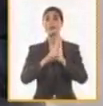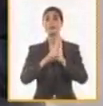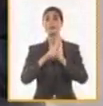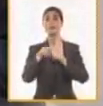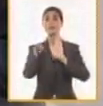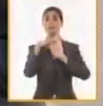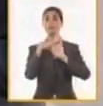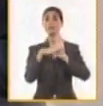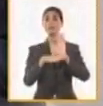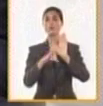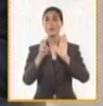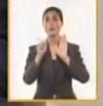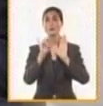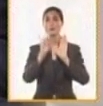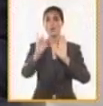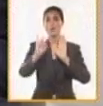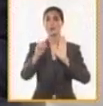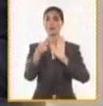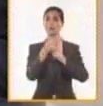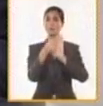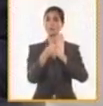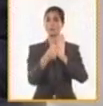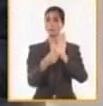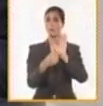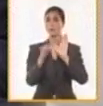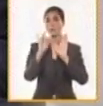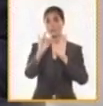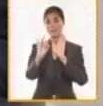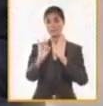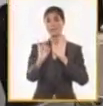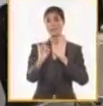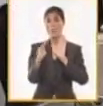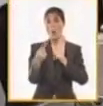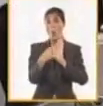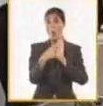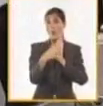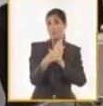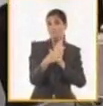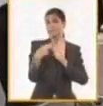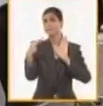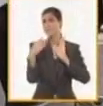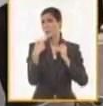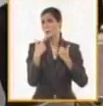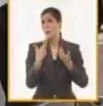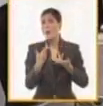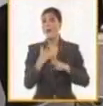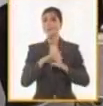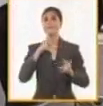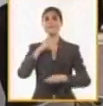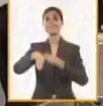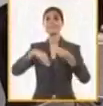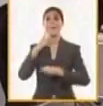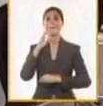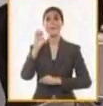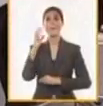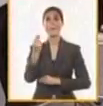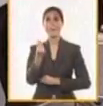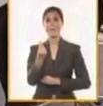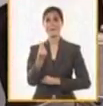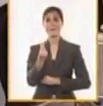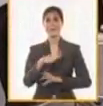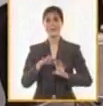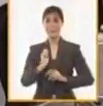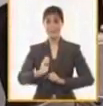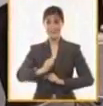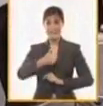dando importancia meridiana, que es la primera, que es la transformación económica. El presidente nos llamó a nosotros